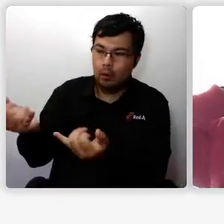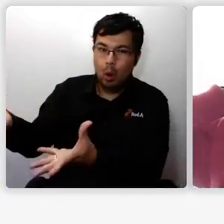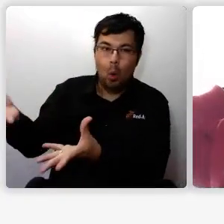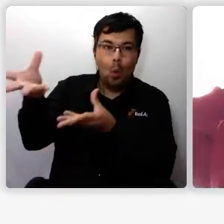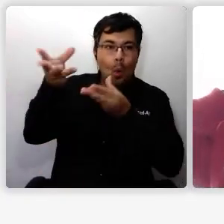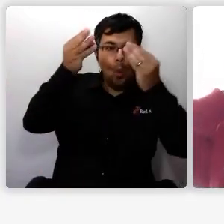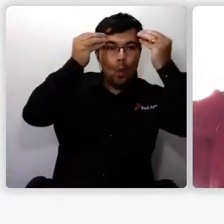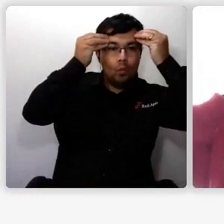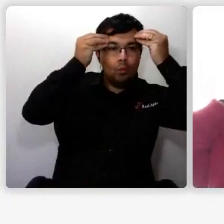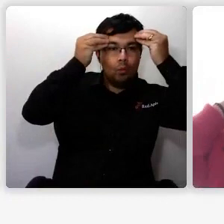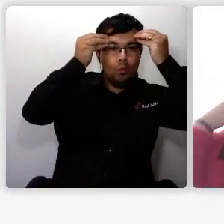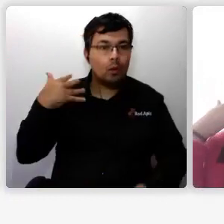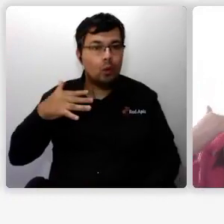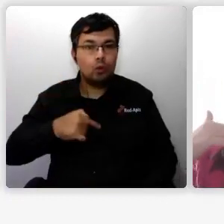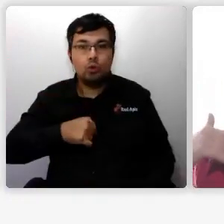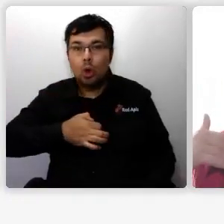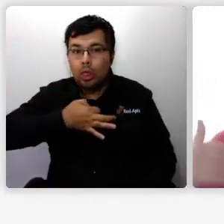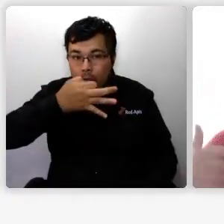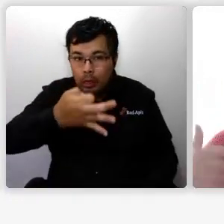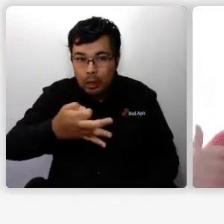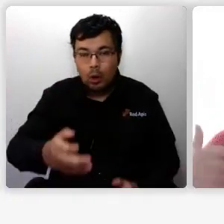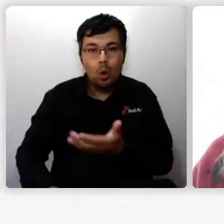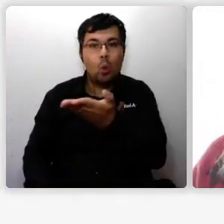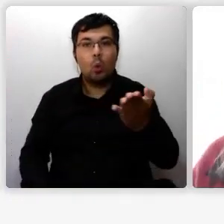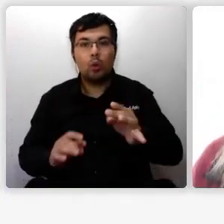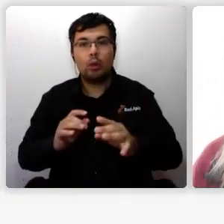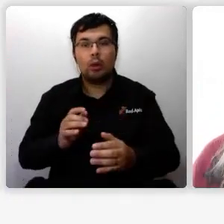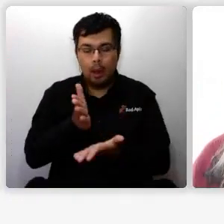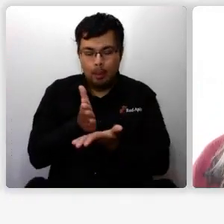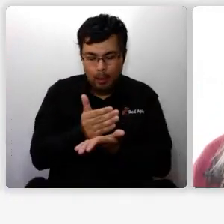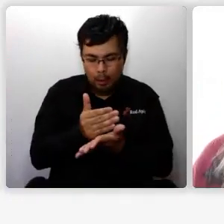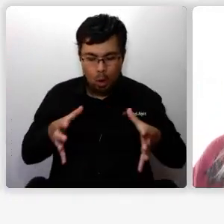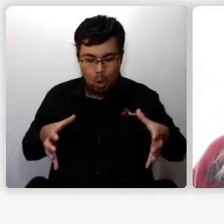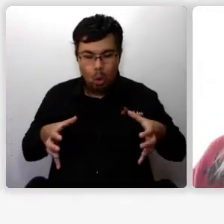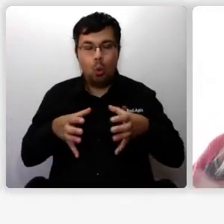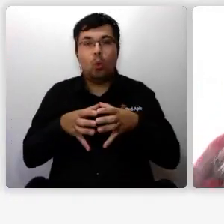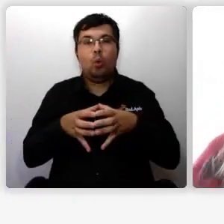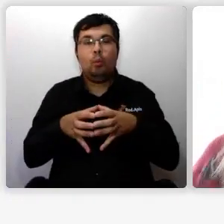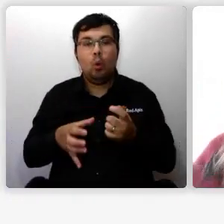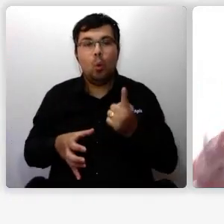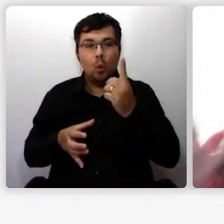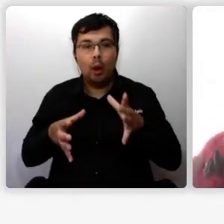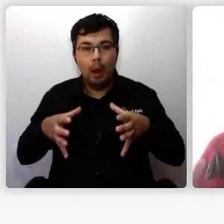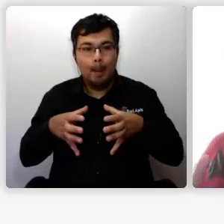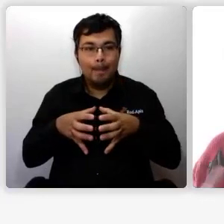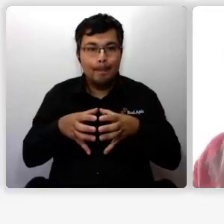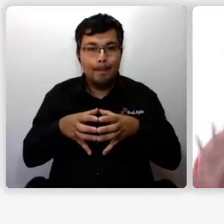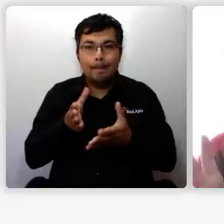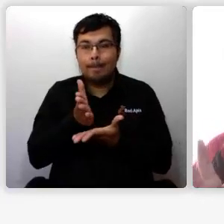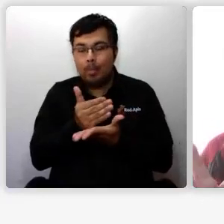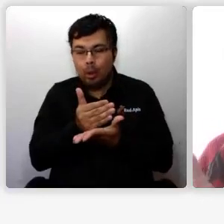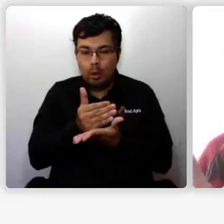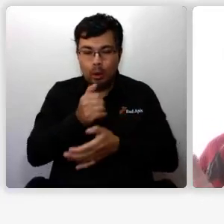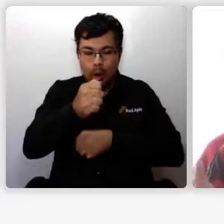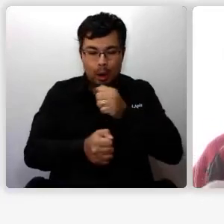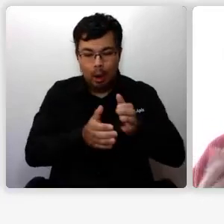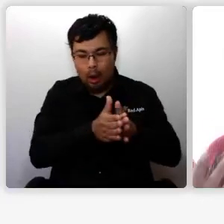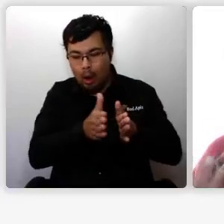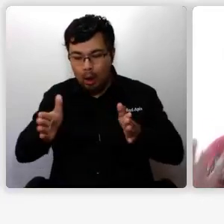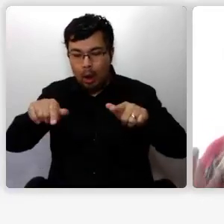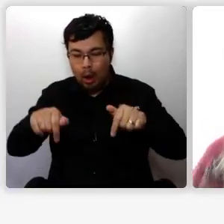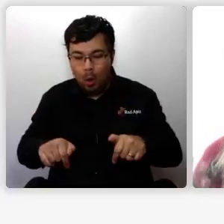recomiendo que tengan planificaciones de equipo. Una planificación anual, ahora que estamos fin de año, principios del